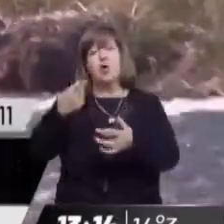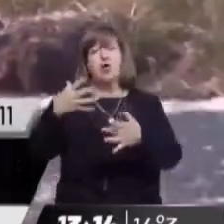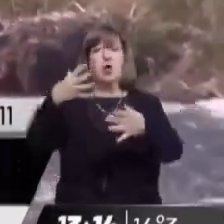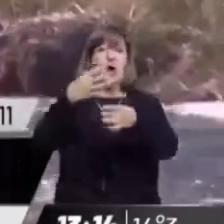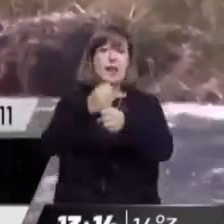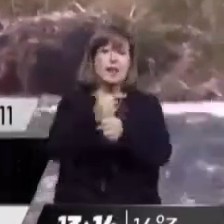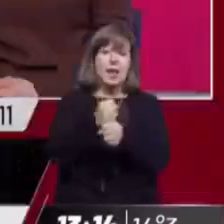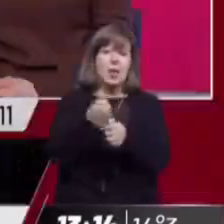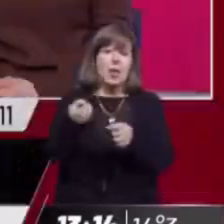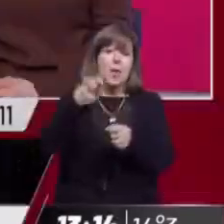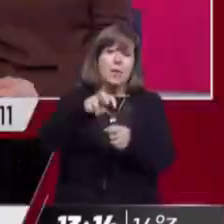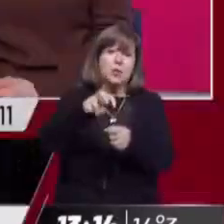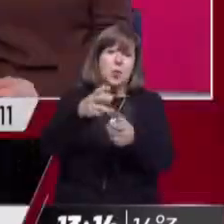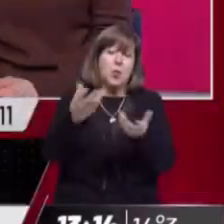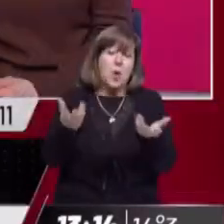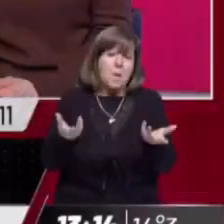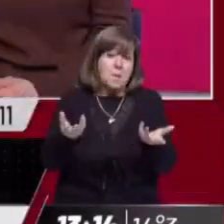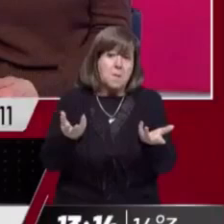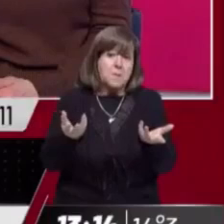una familia